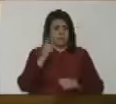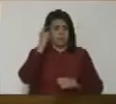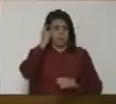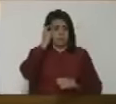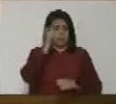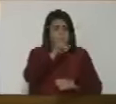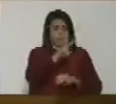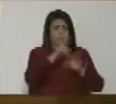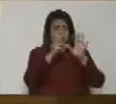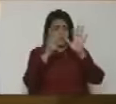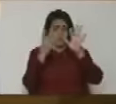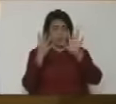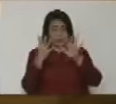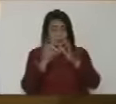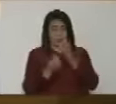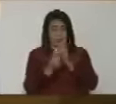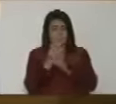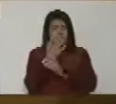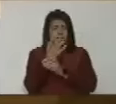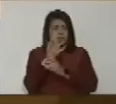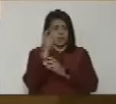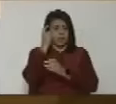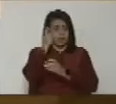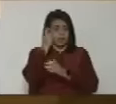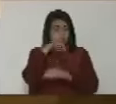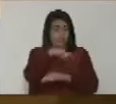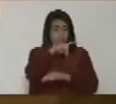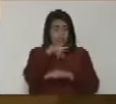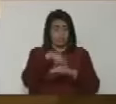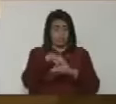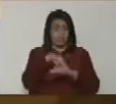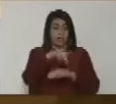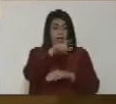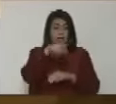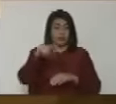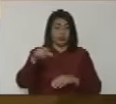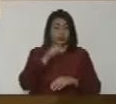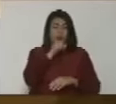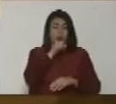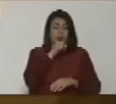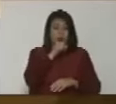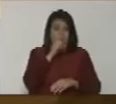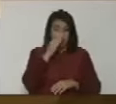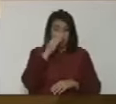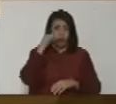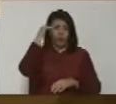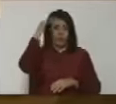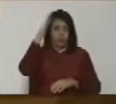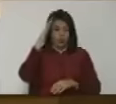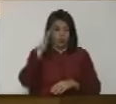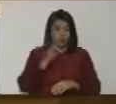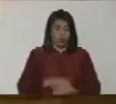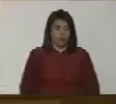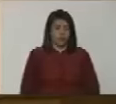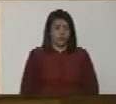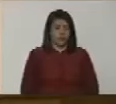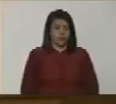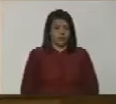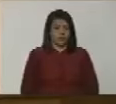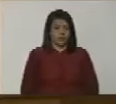día 29 de mayo, Día Nacional de las Personas Adultas Mayores.